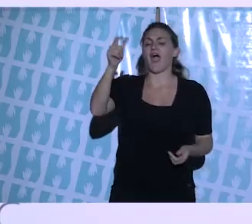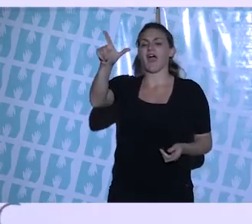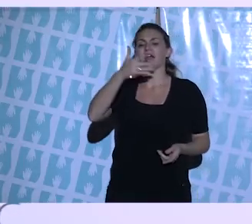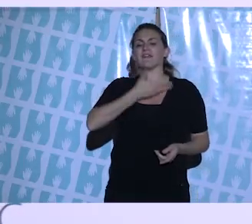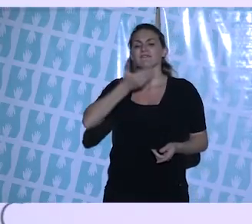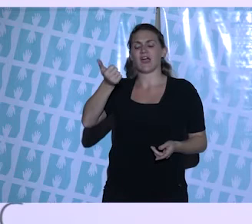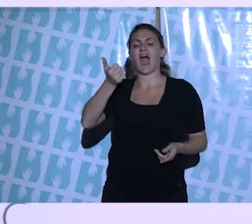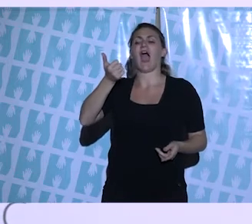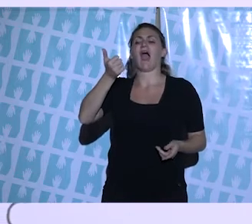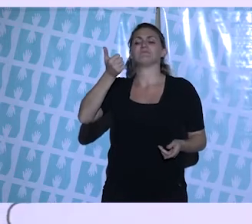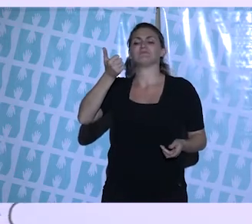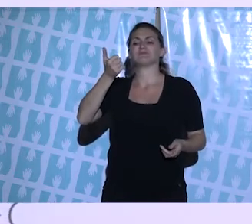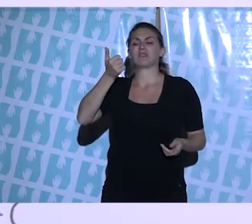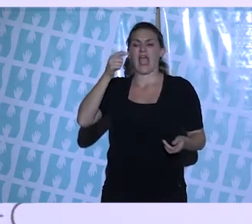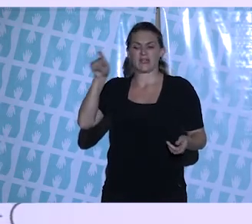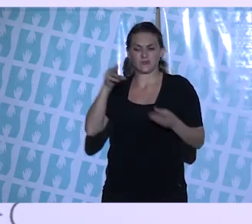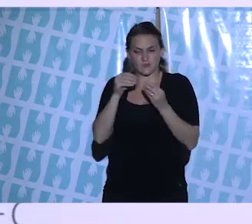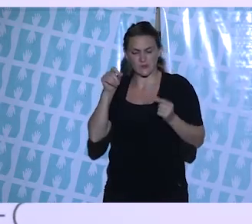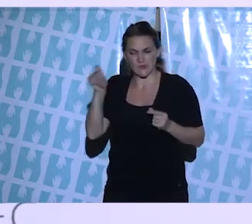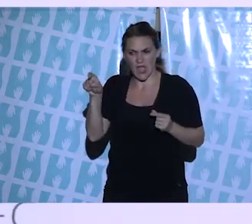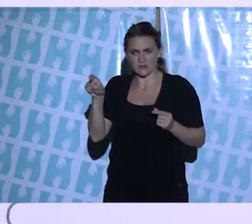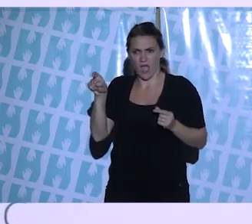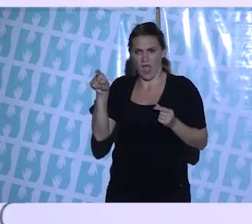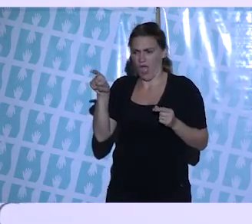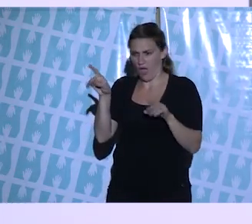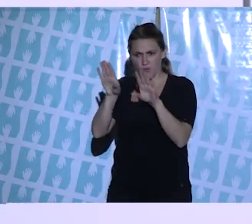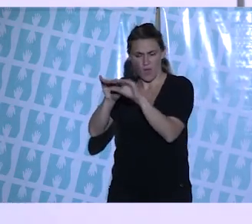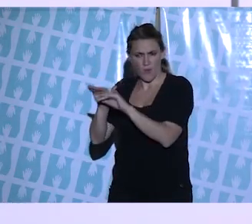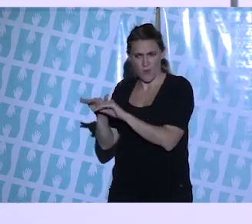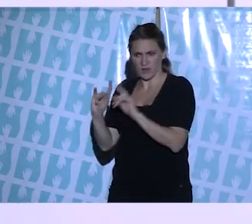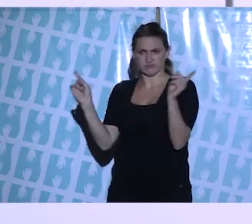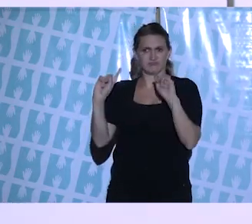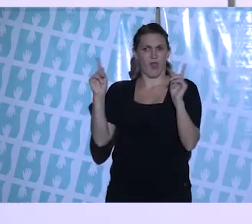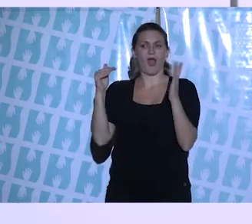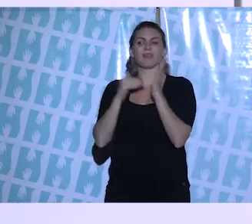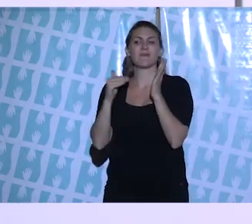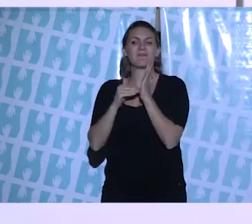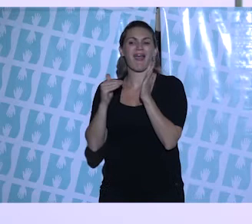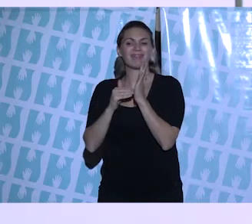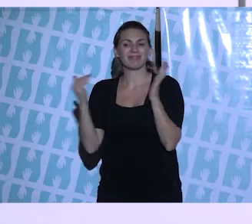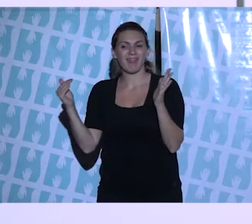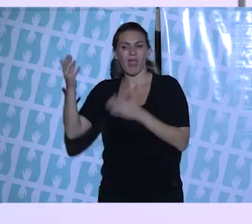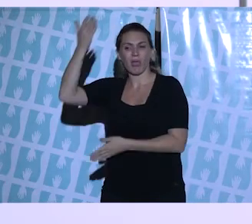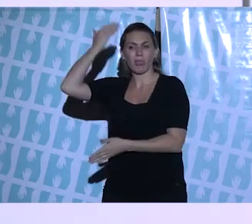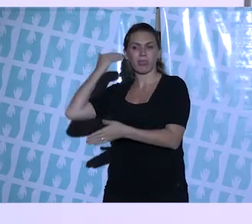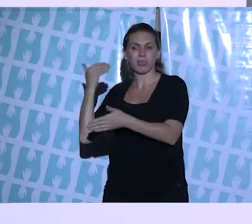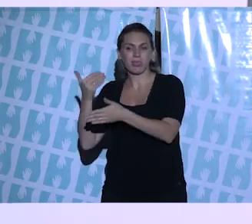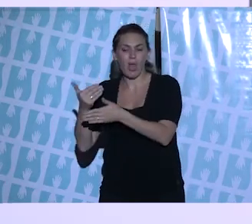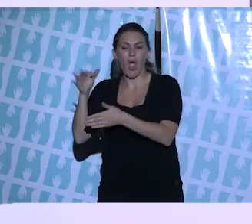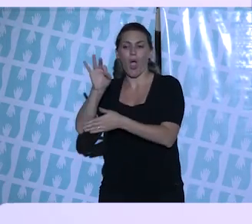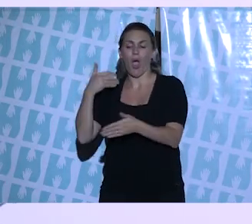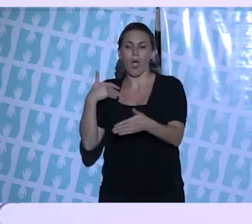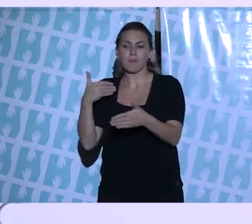no era igual según fuera el tiempo de evolución. Y entonces, si dibujamos